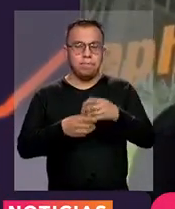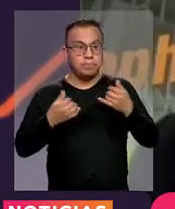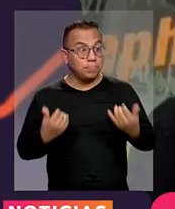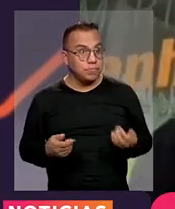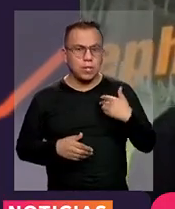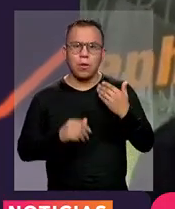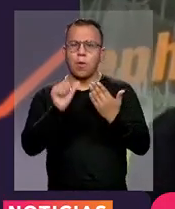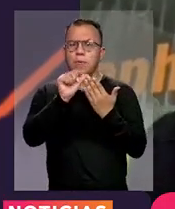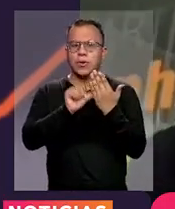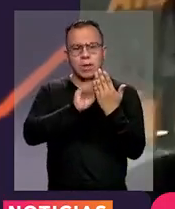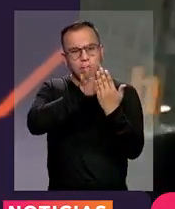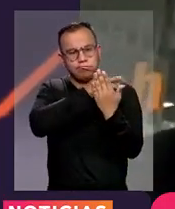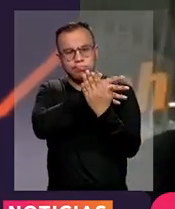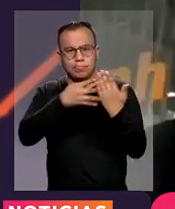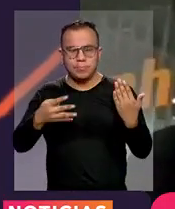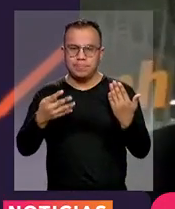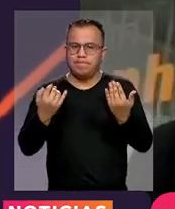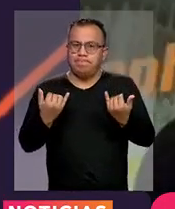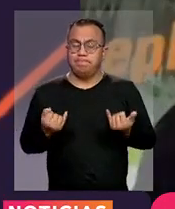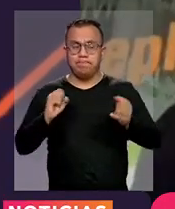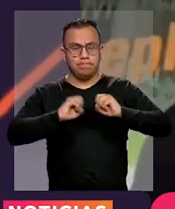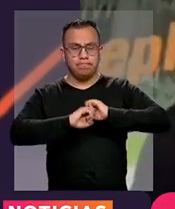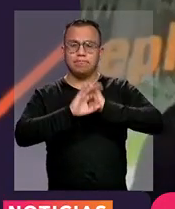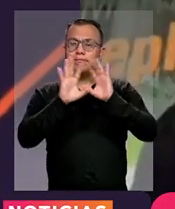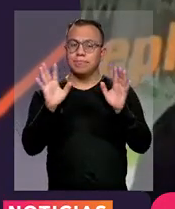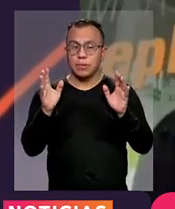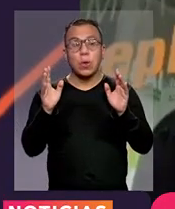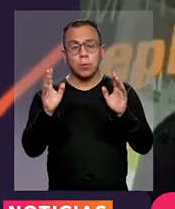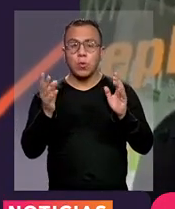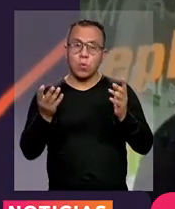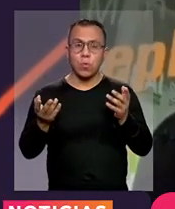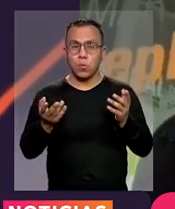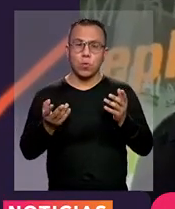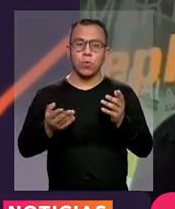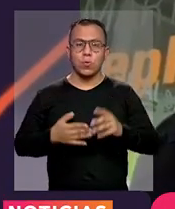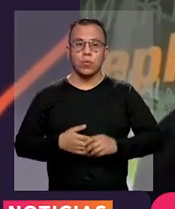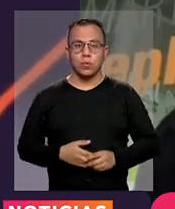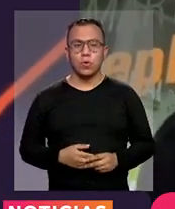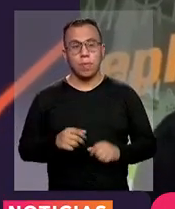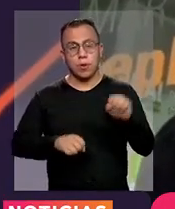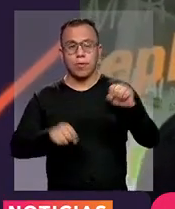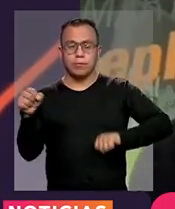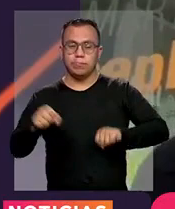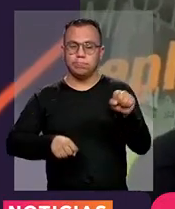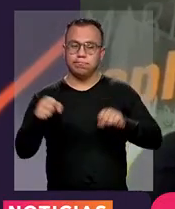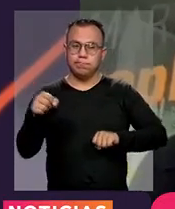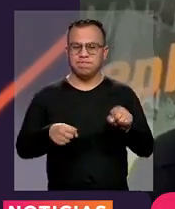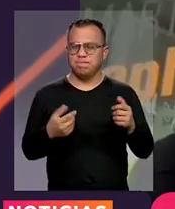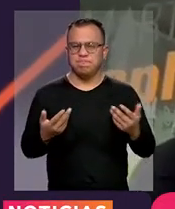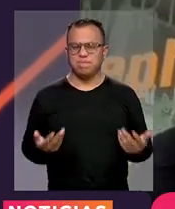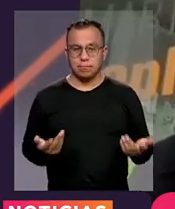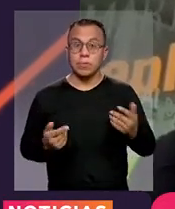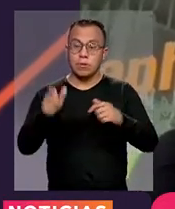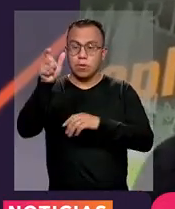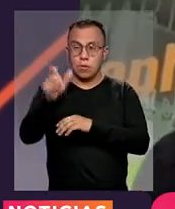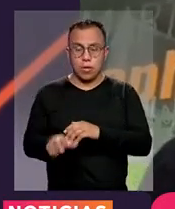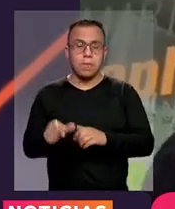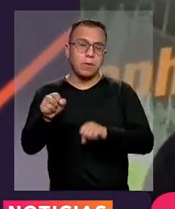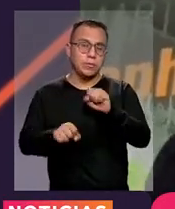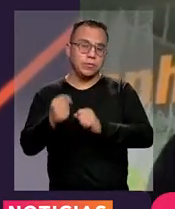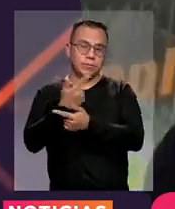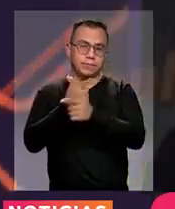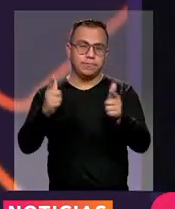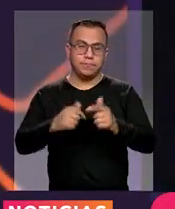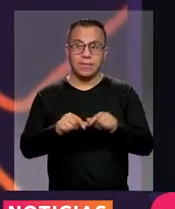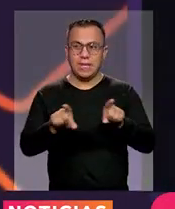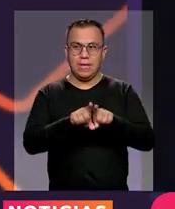siquiera programado. Entonces, pues claramente hay como una probabilidad de que este tipo pueda quedar en libertad.